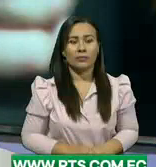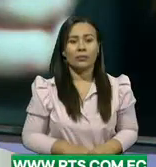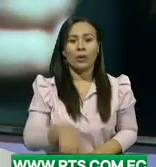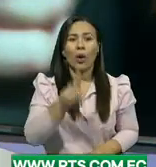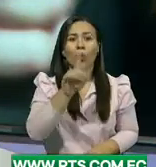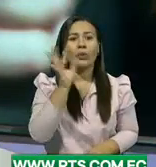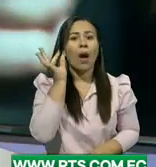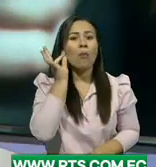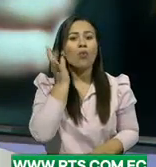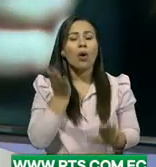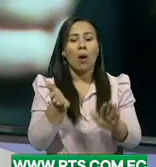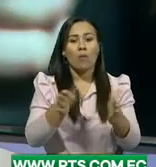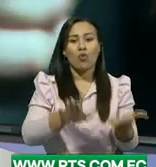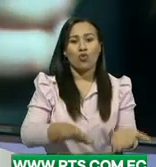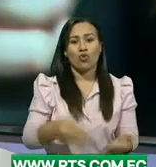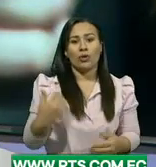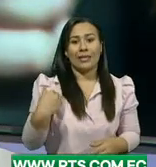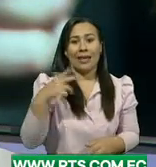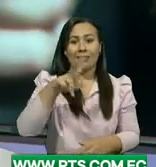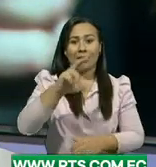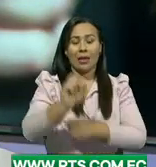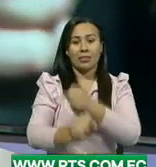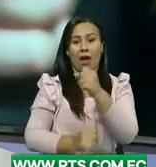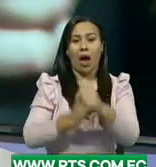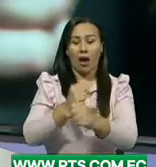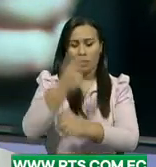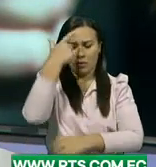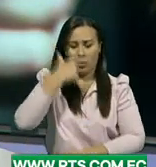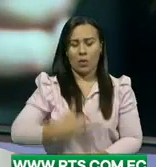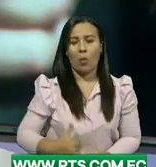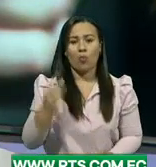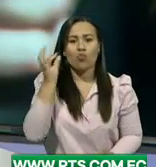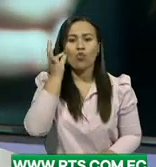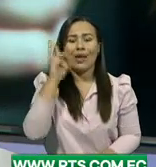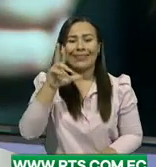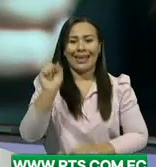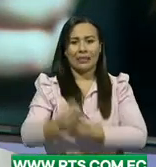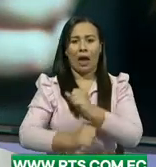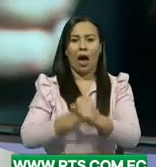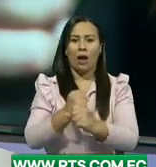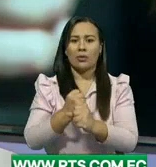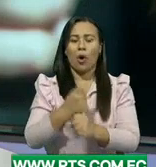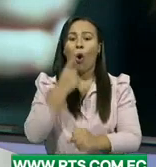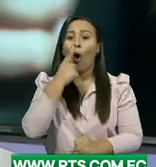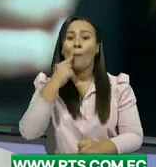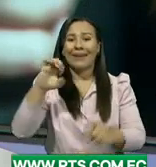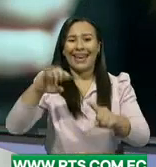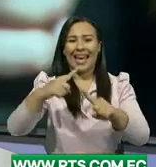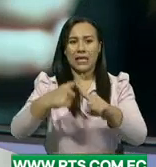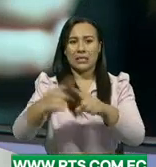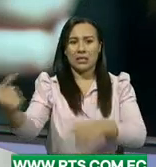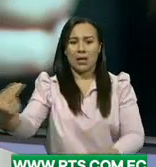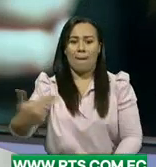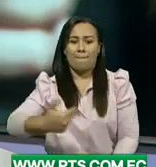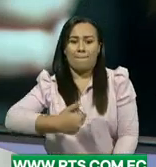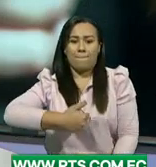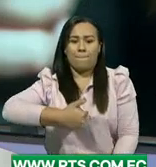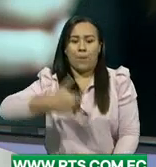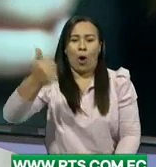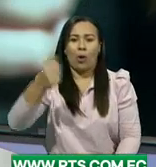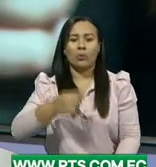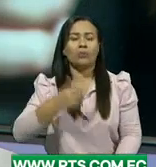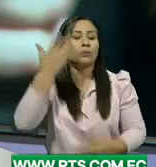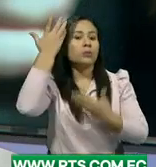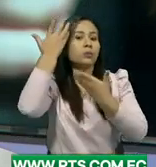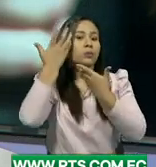Una madre de familia de 30 años aproximadamente recibió un disparo de su ex conviviente. La bala ingresó por el